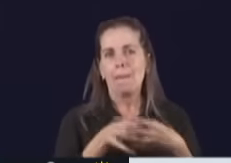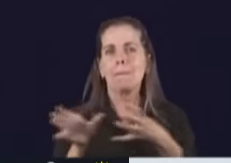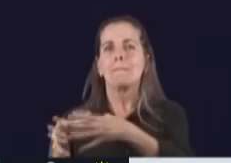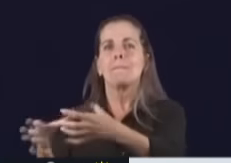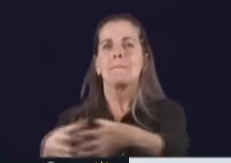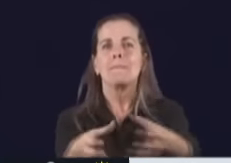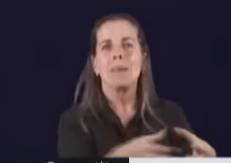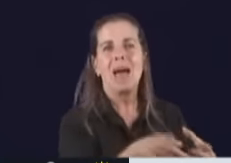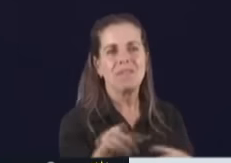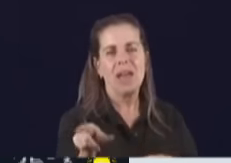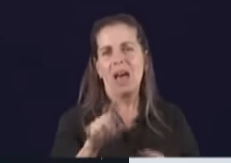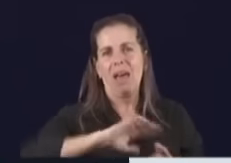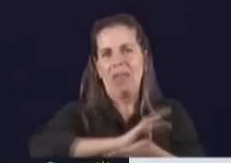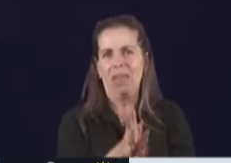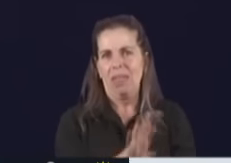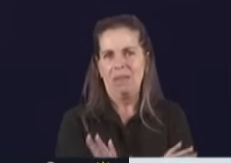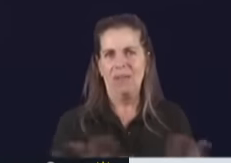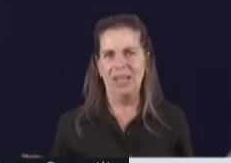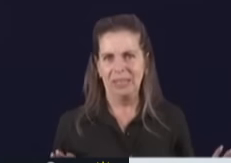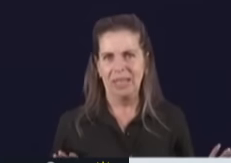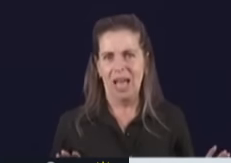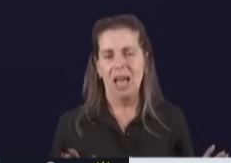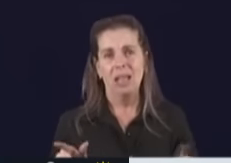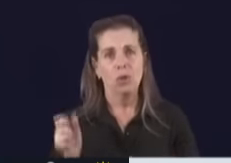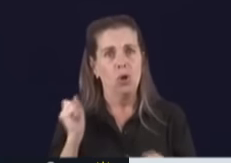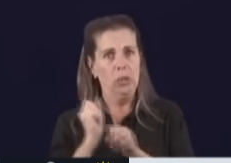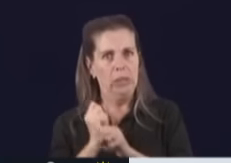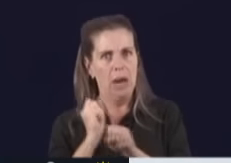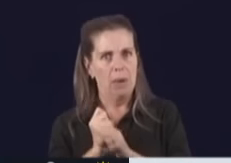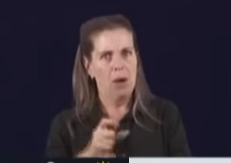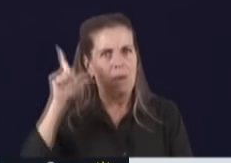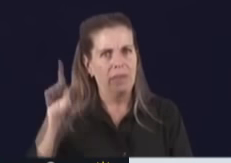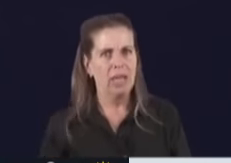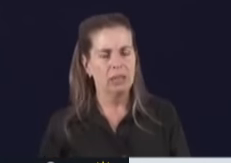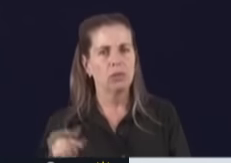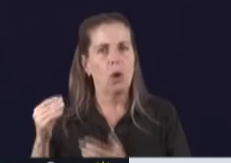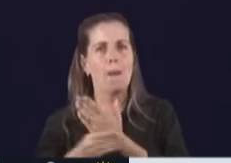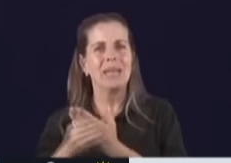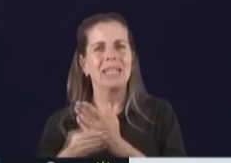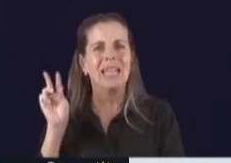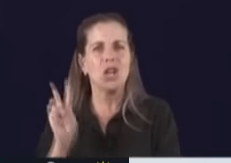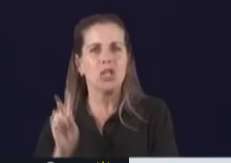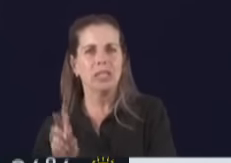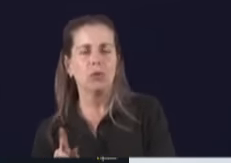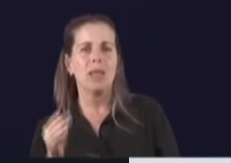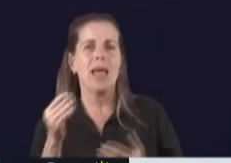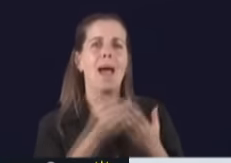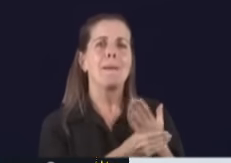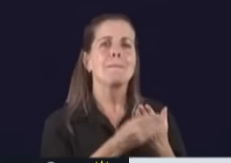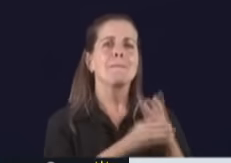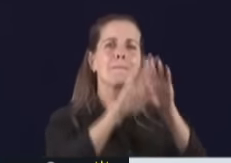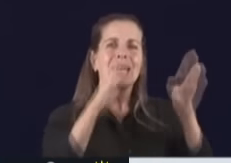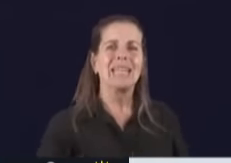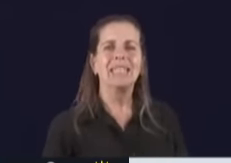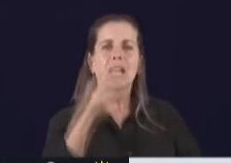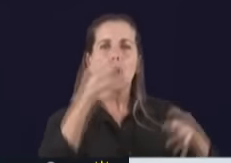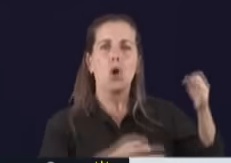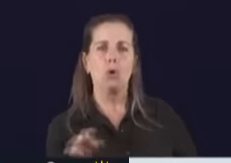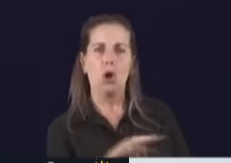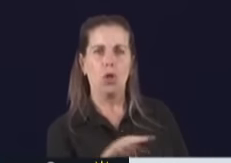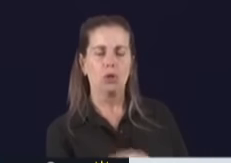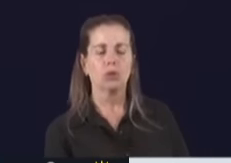reciban la pena máxima. Un gran trabajo en conjunto entre el Ministerio de Seguridad y el Ministerio de Justicia. Además,